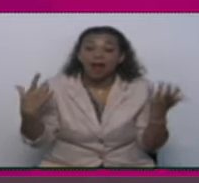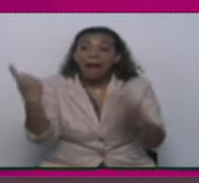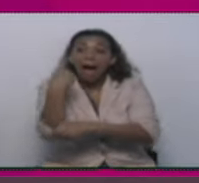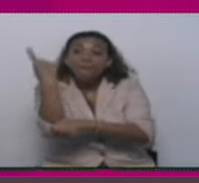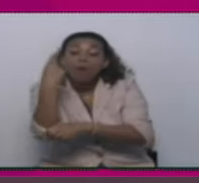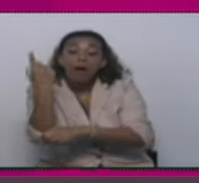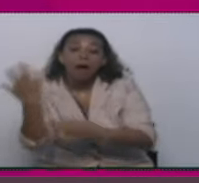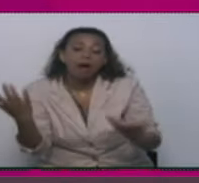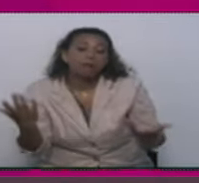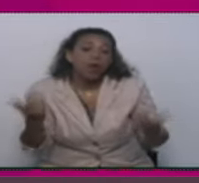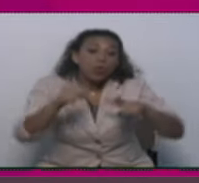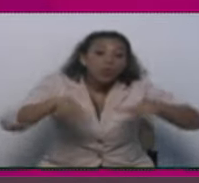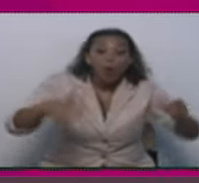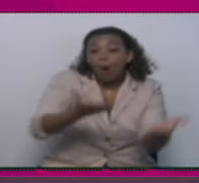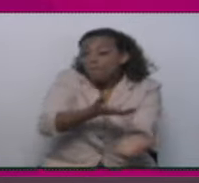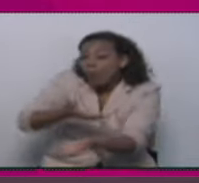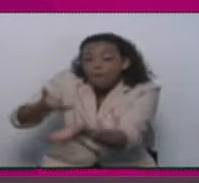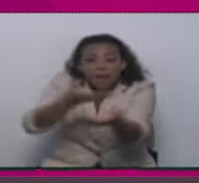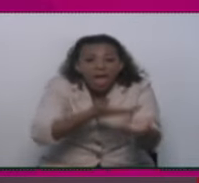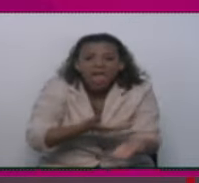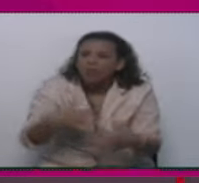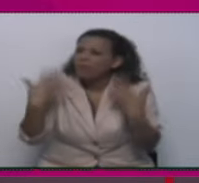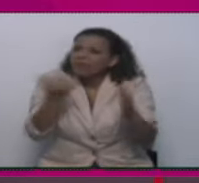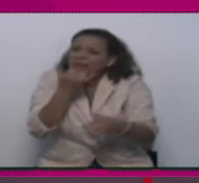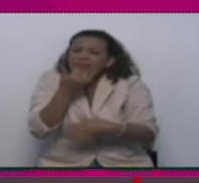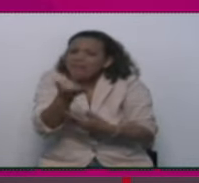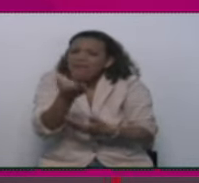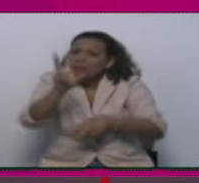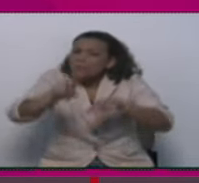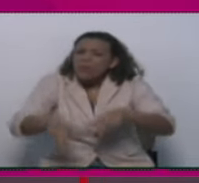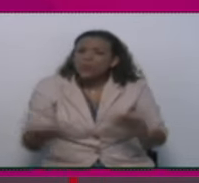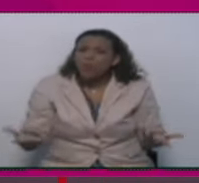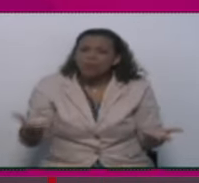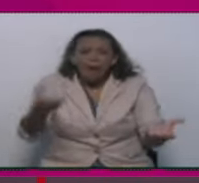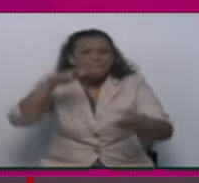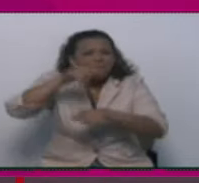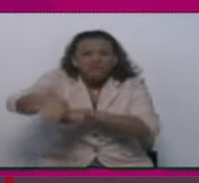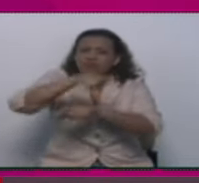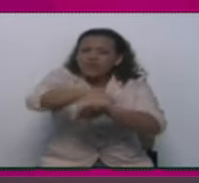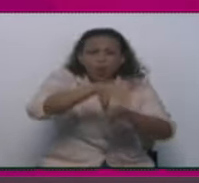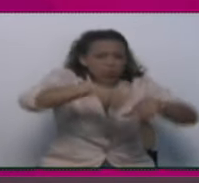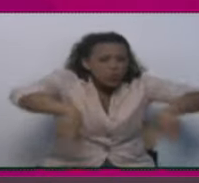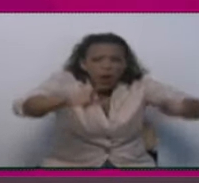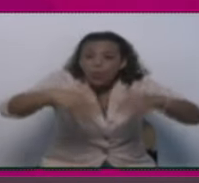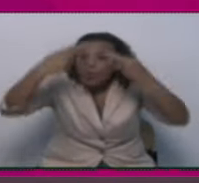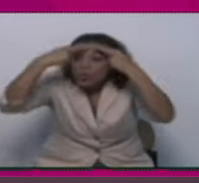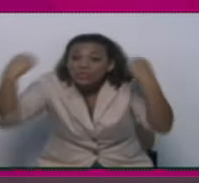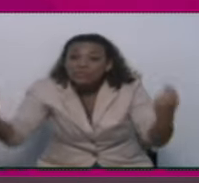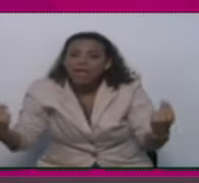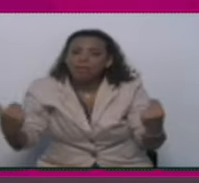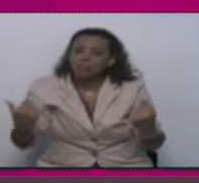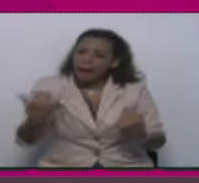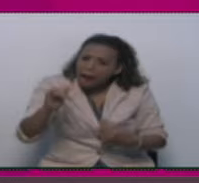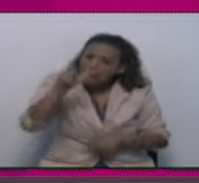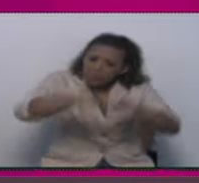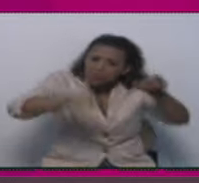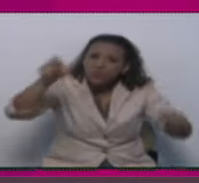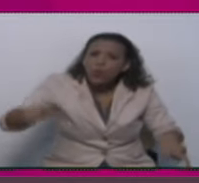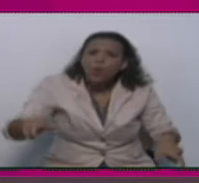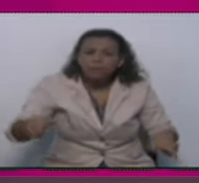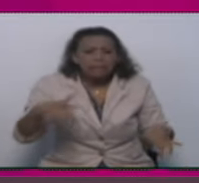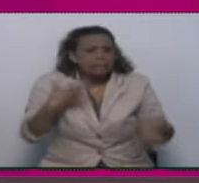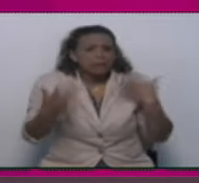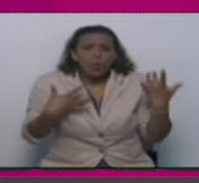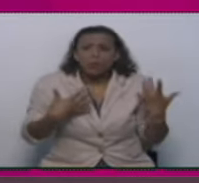ambulancias, los bomberos? ¿Qué tienen todos los días que bombardean a esta gente si hay unas